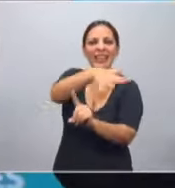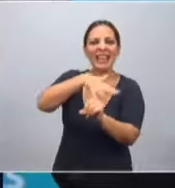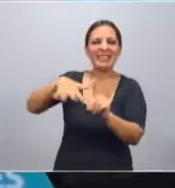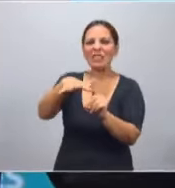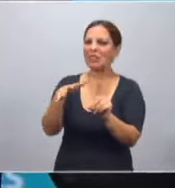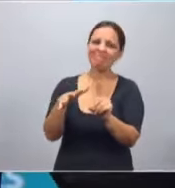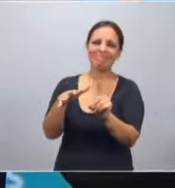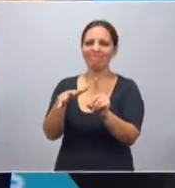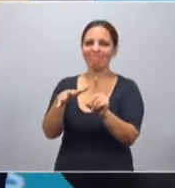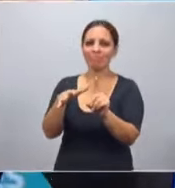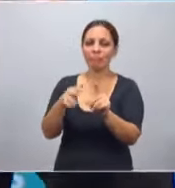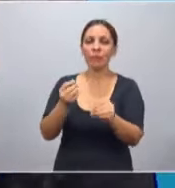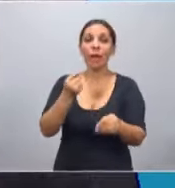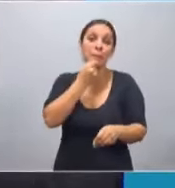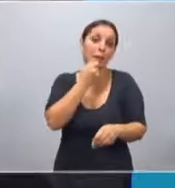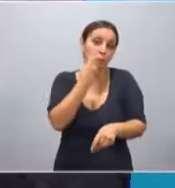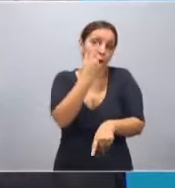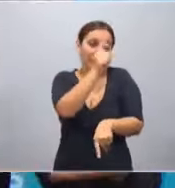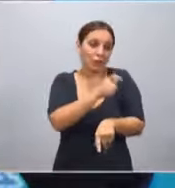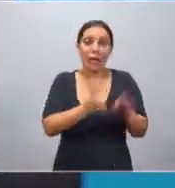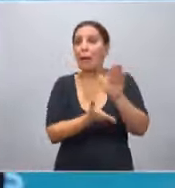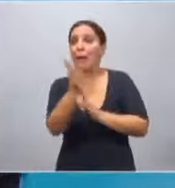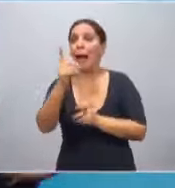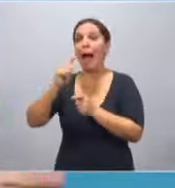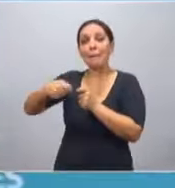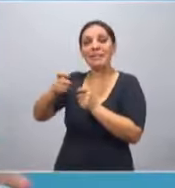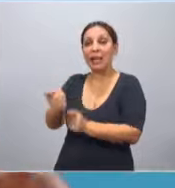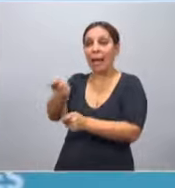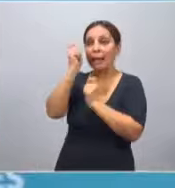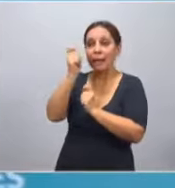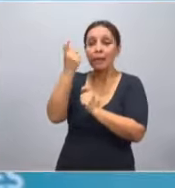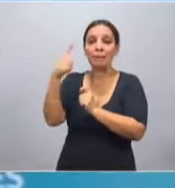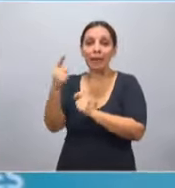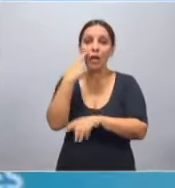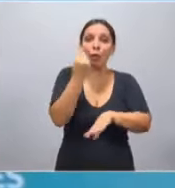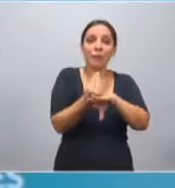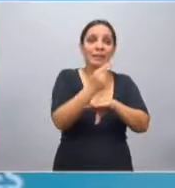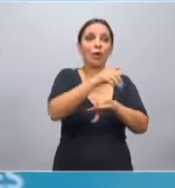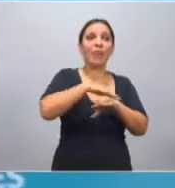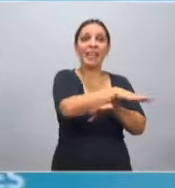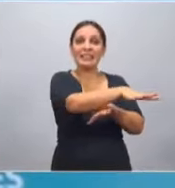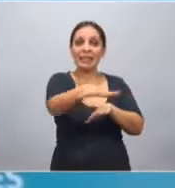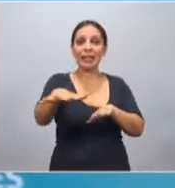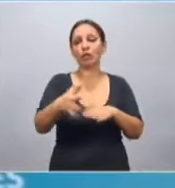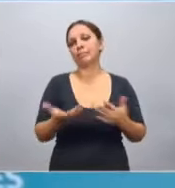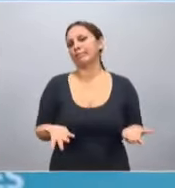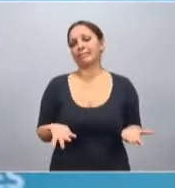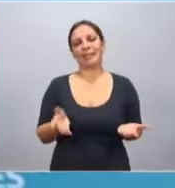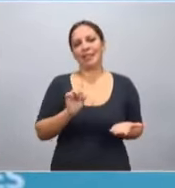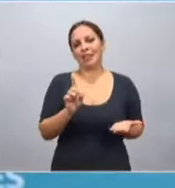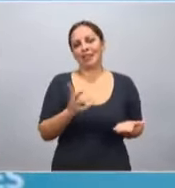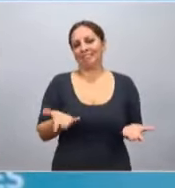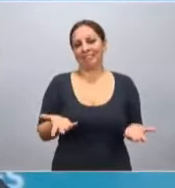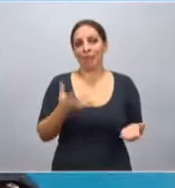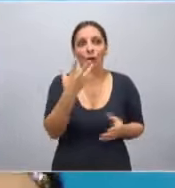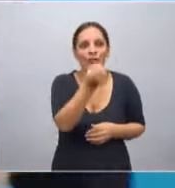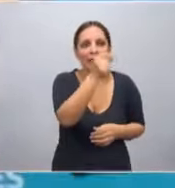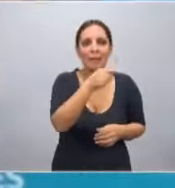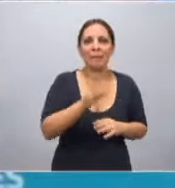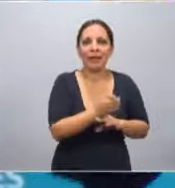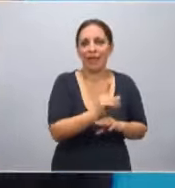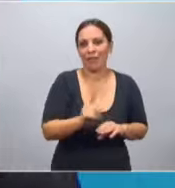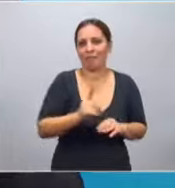pescar sos el mejor pescador pero estás en un desierto y no no vas a conseguir pescado entonces Alguien tiene que correrte sacarte